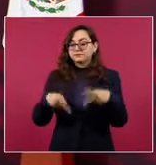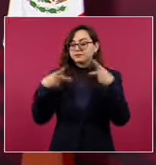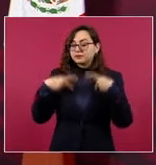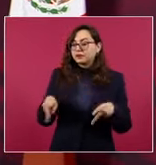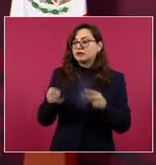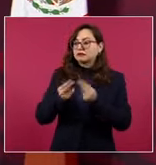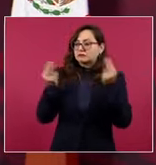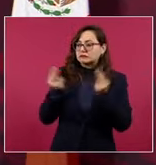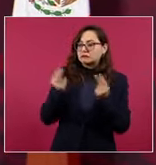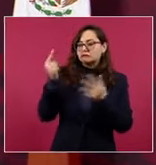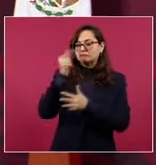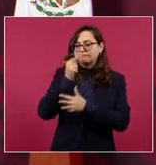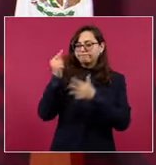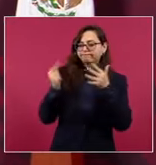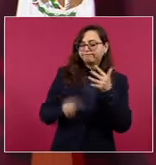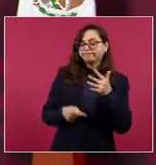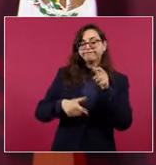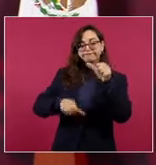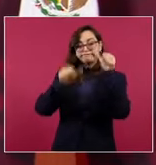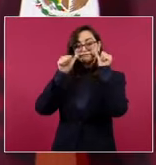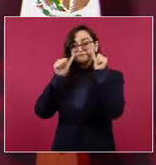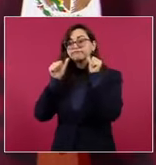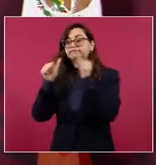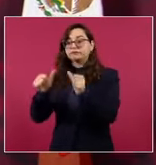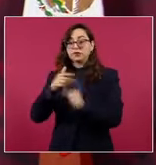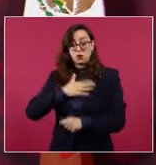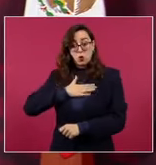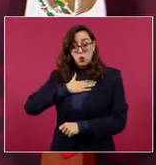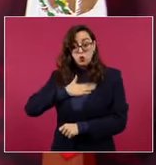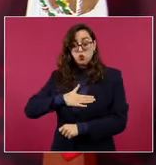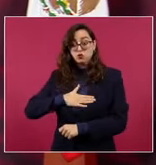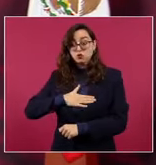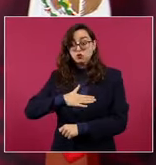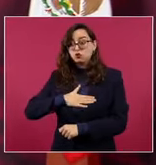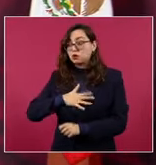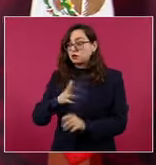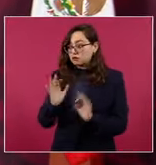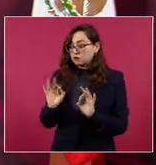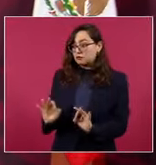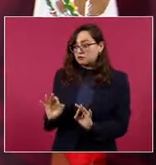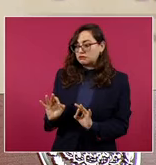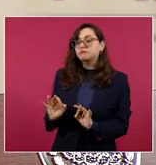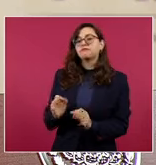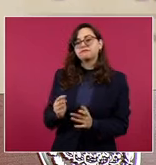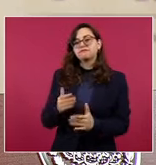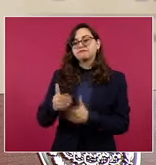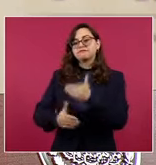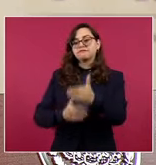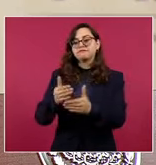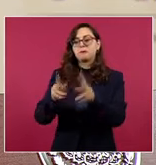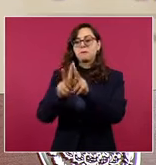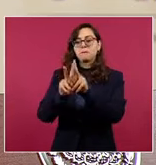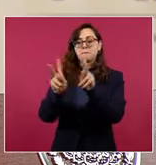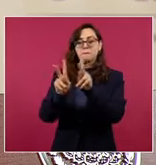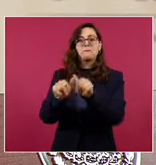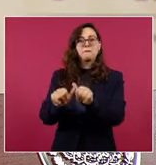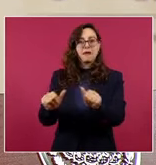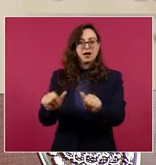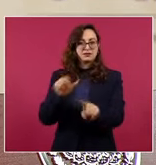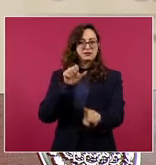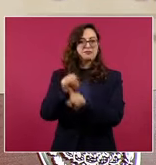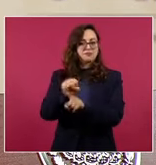necesita para que se detenga el empobrecimiento del